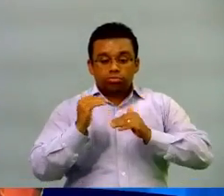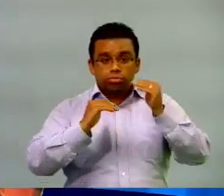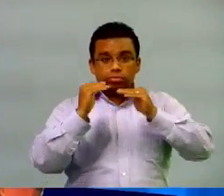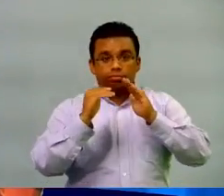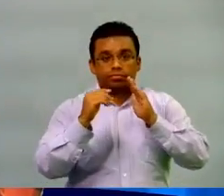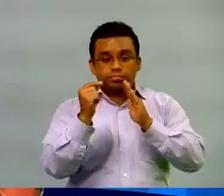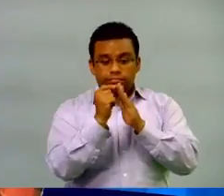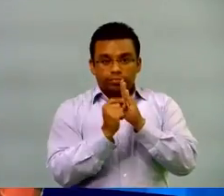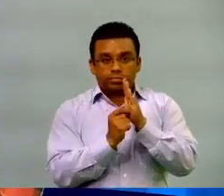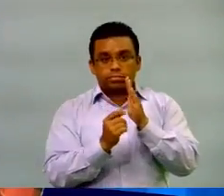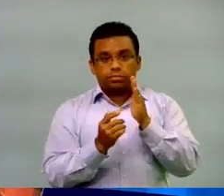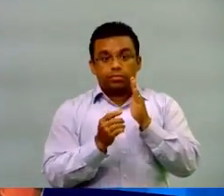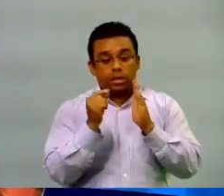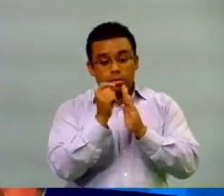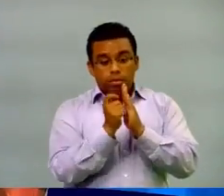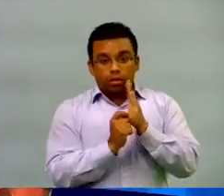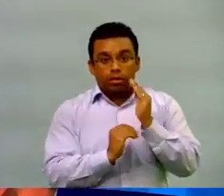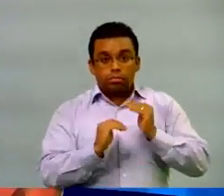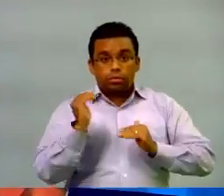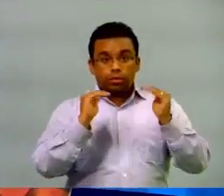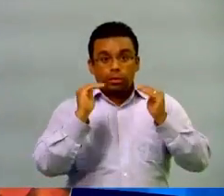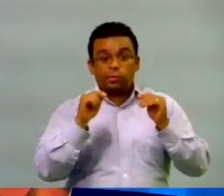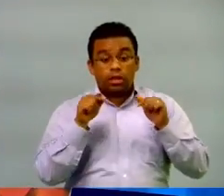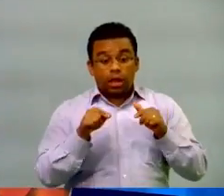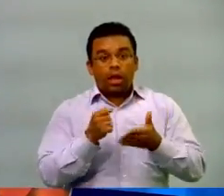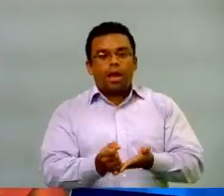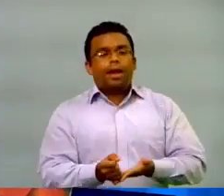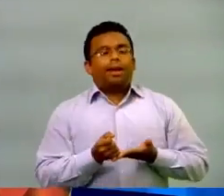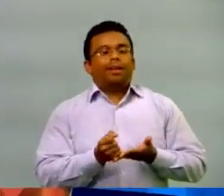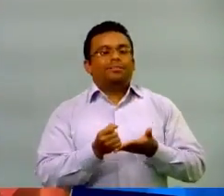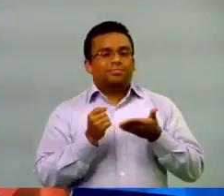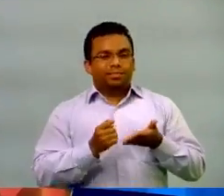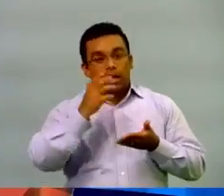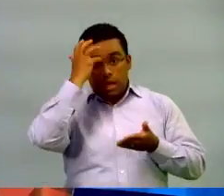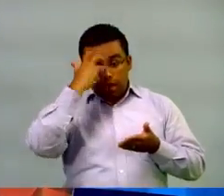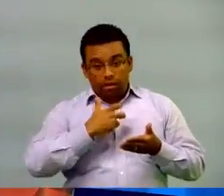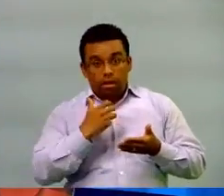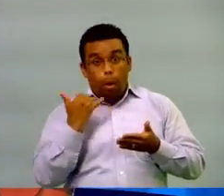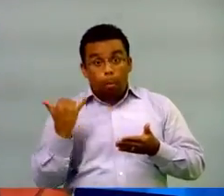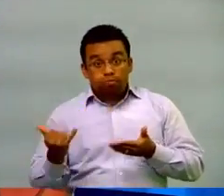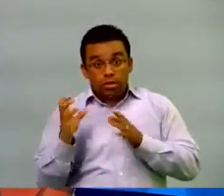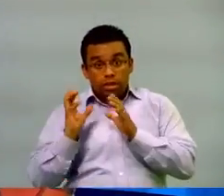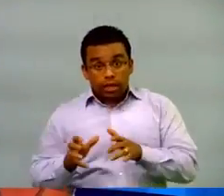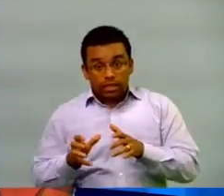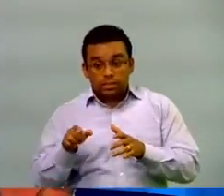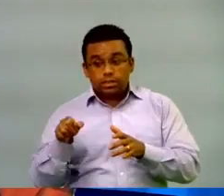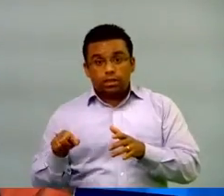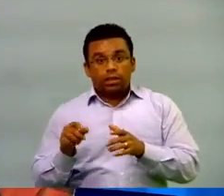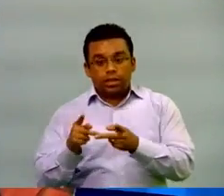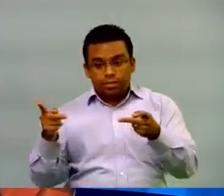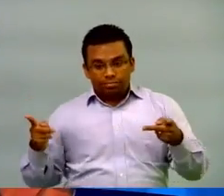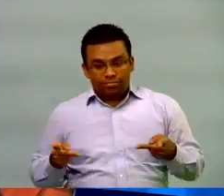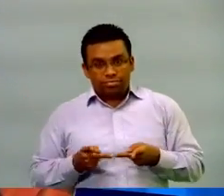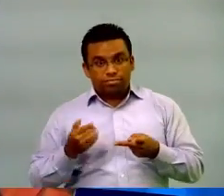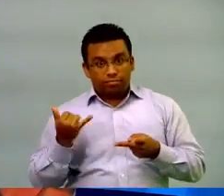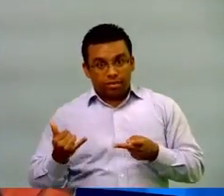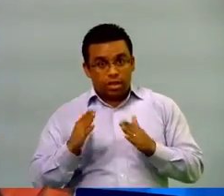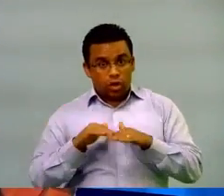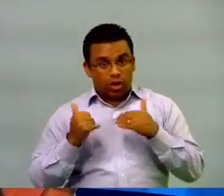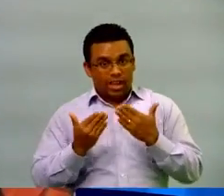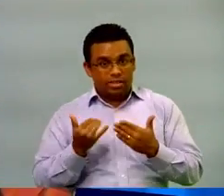hacia desempeños y entonces eso obliga a que nuestros sistemas de evaluación en el aula y en las instituciones educativas,